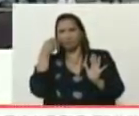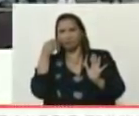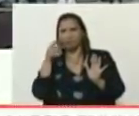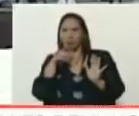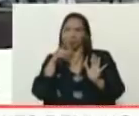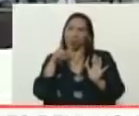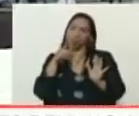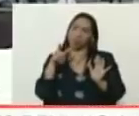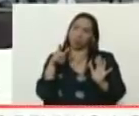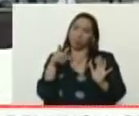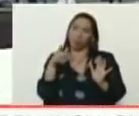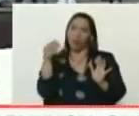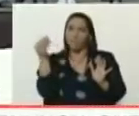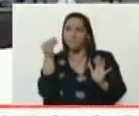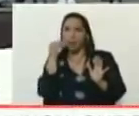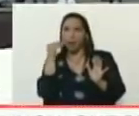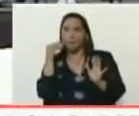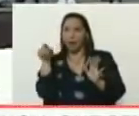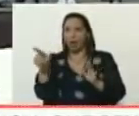Ilusos.